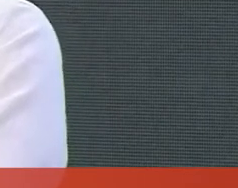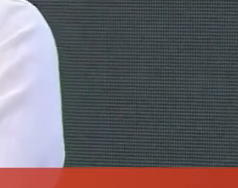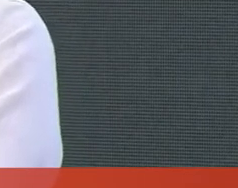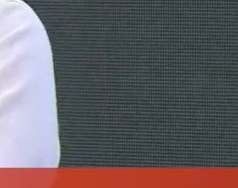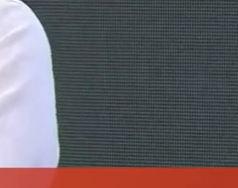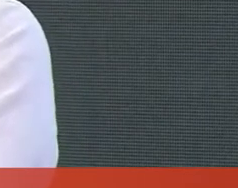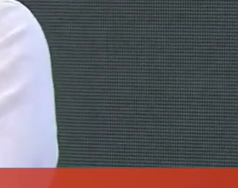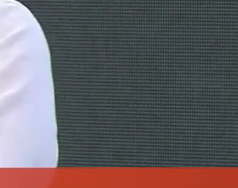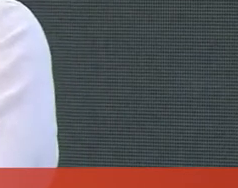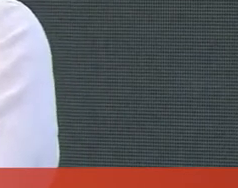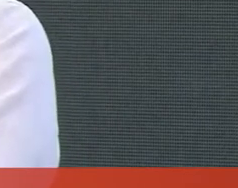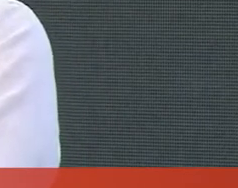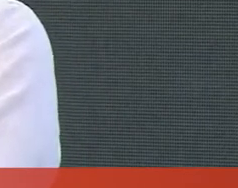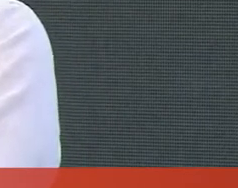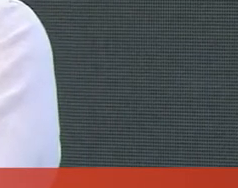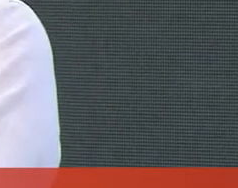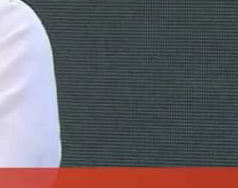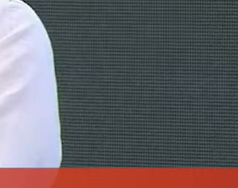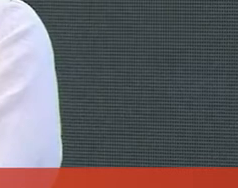de Estado.